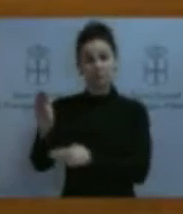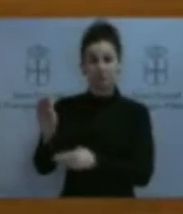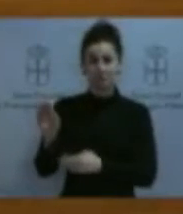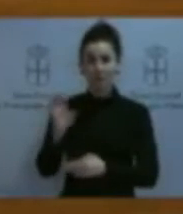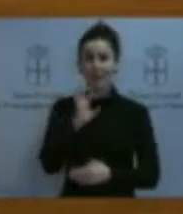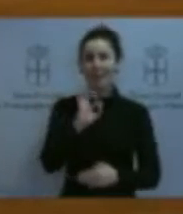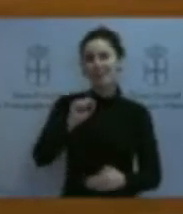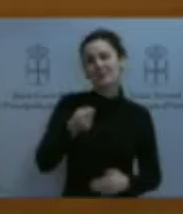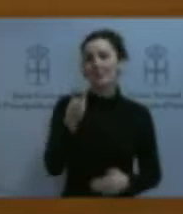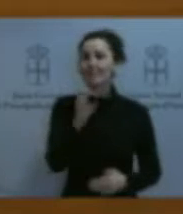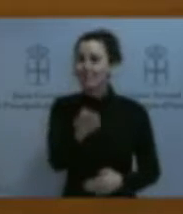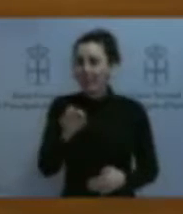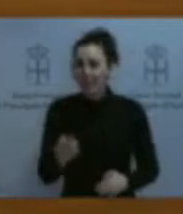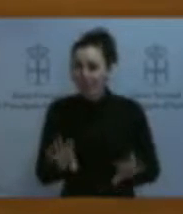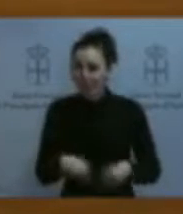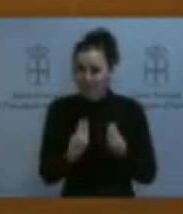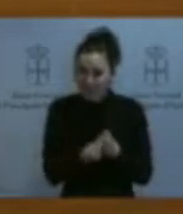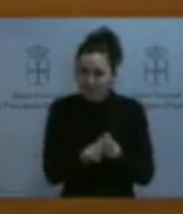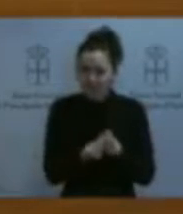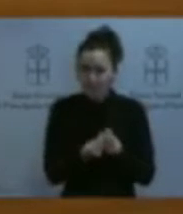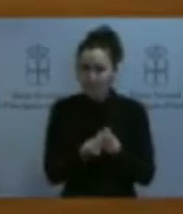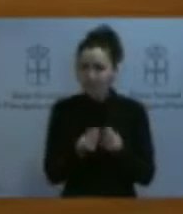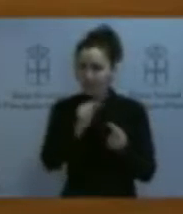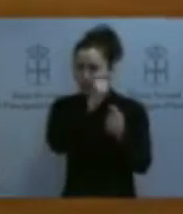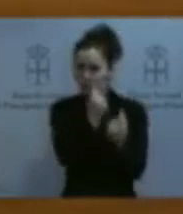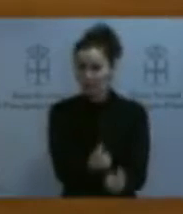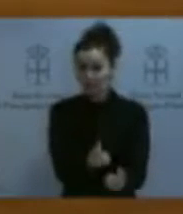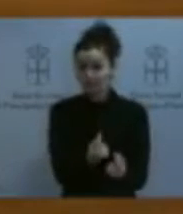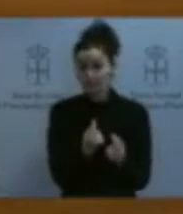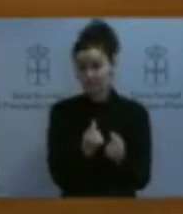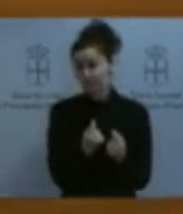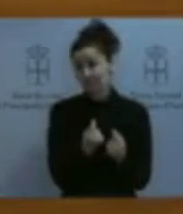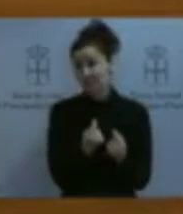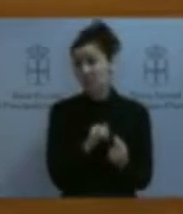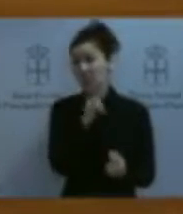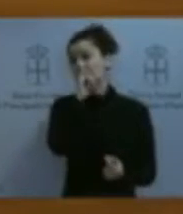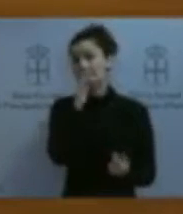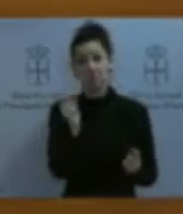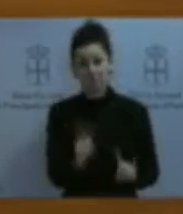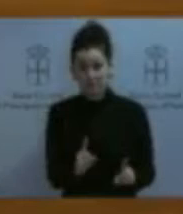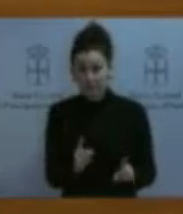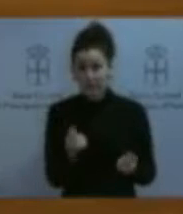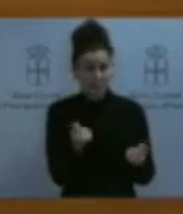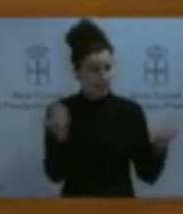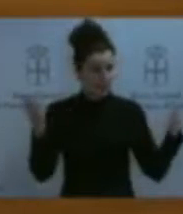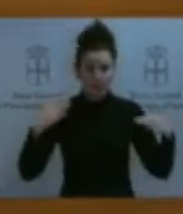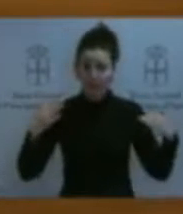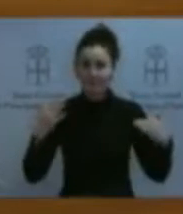anualmente, ¿no? Con lo cual no es suficiente, no hay recursos y yo creo que vuelven a estar olvidados, ¿no? Y lo decía